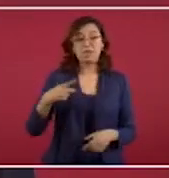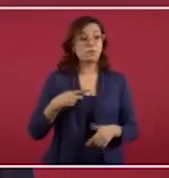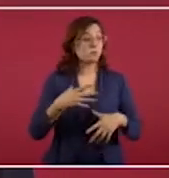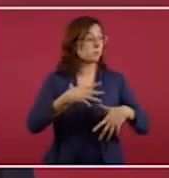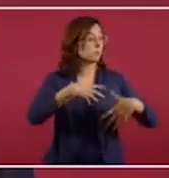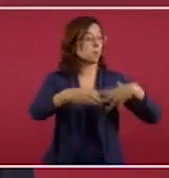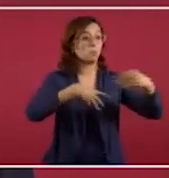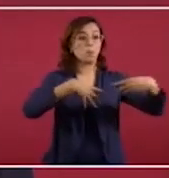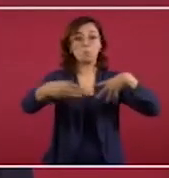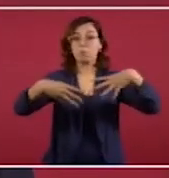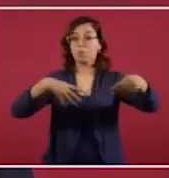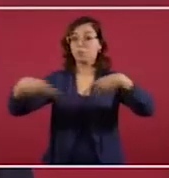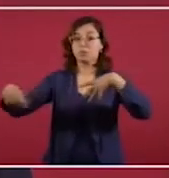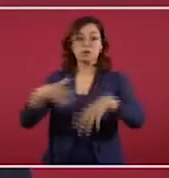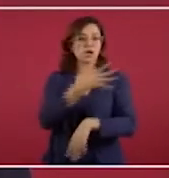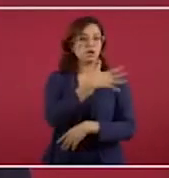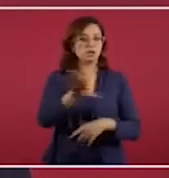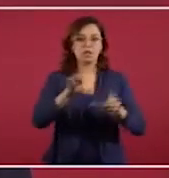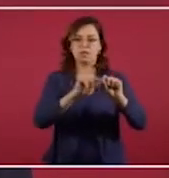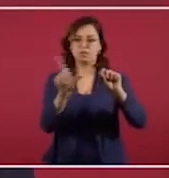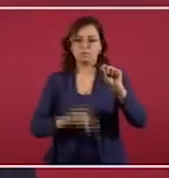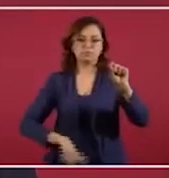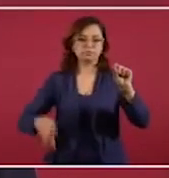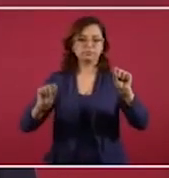aplicar en general.